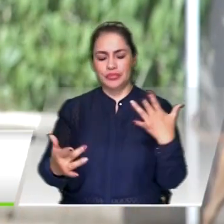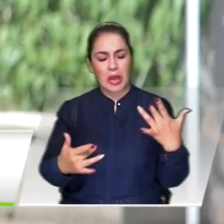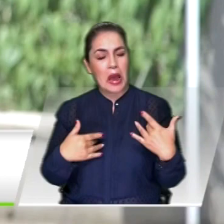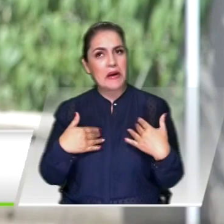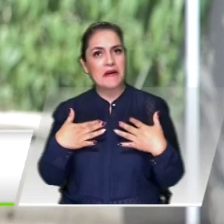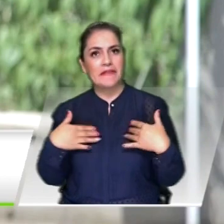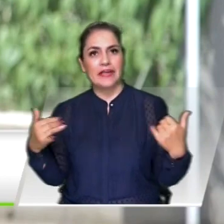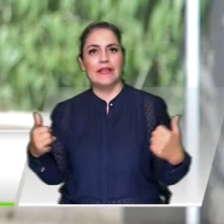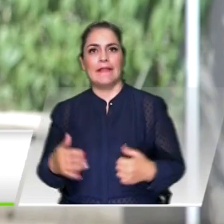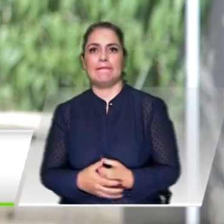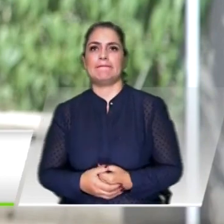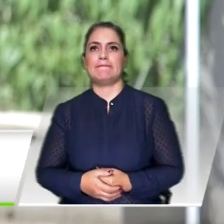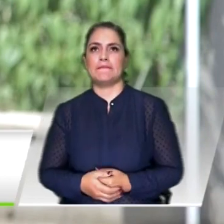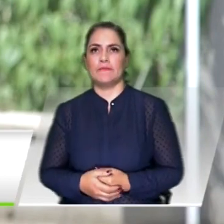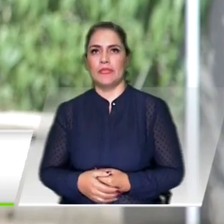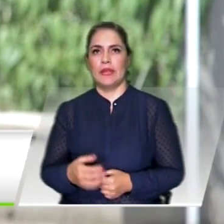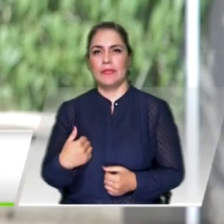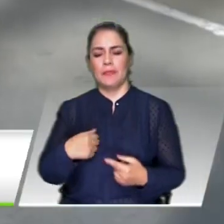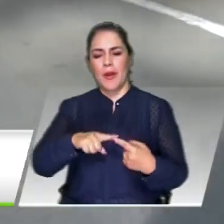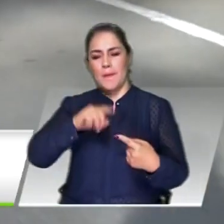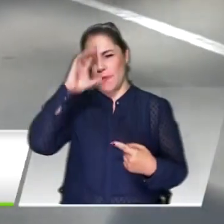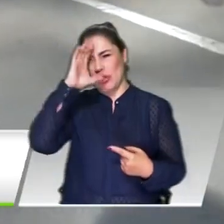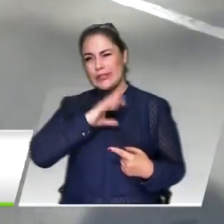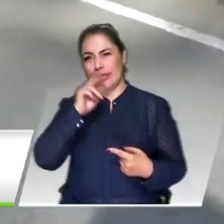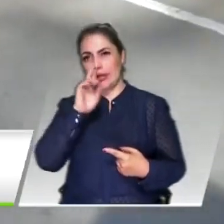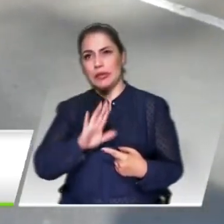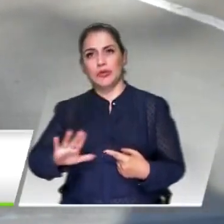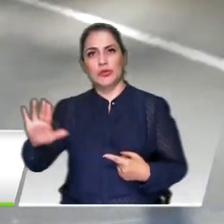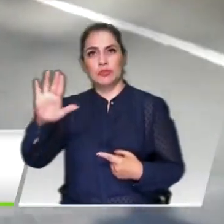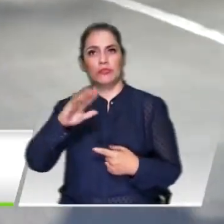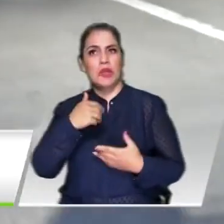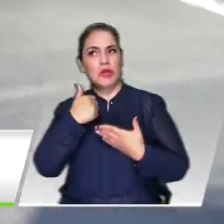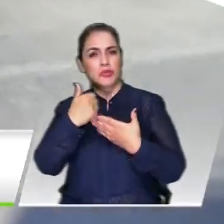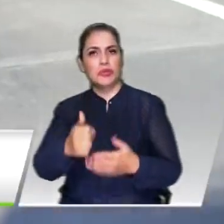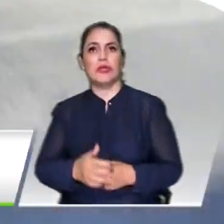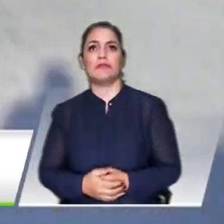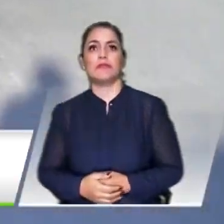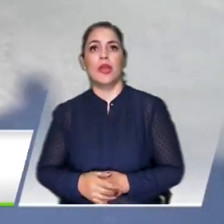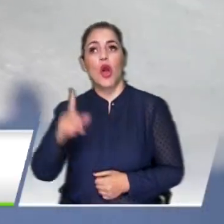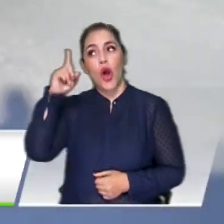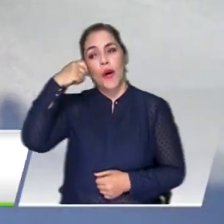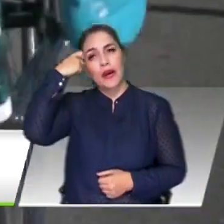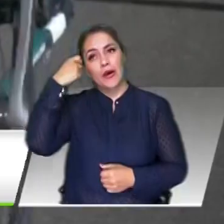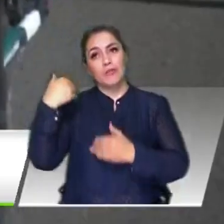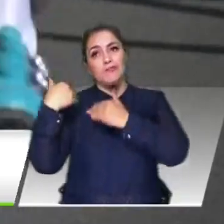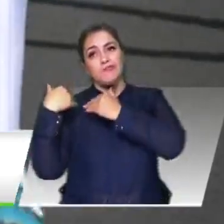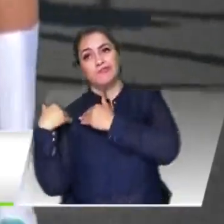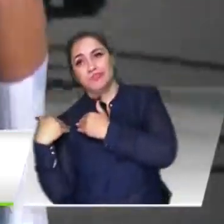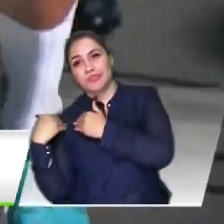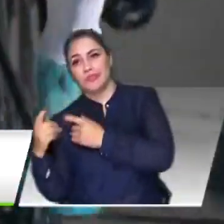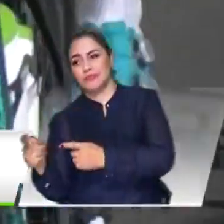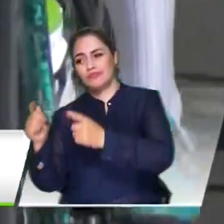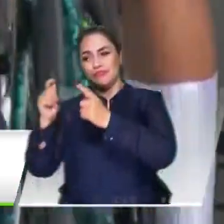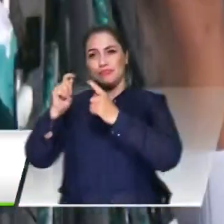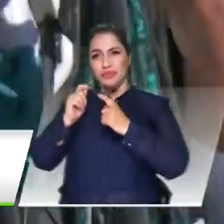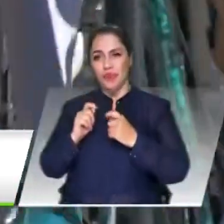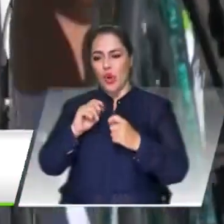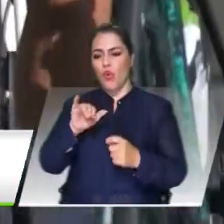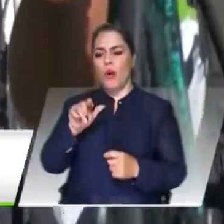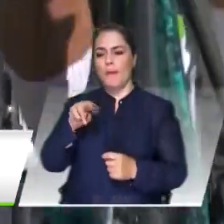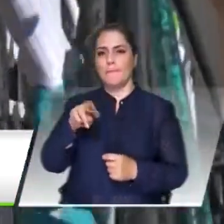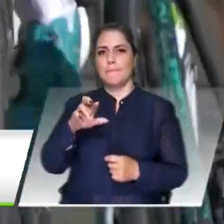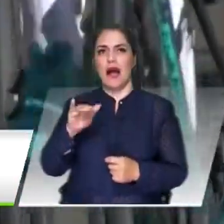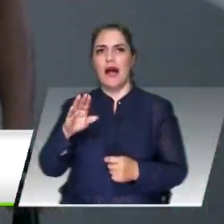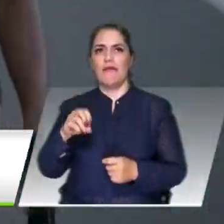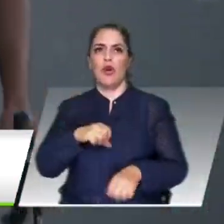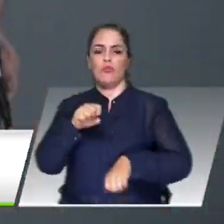de nuestra Policía Nacional para su seguridad como nombre el gobernador encargado de Antioquia Juan Pablo López llegó